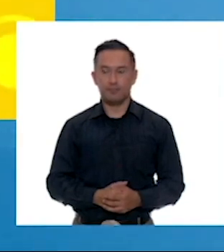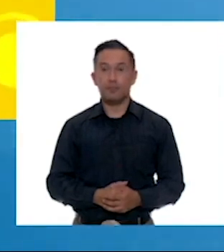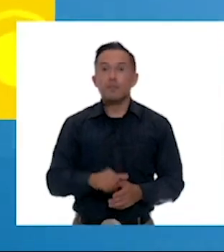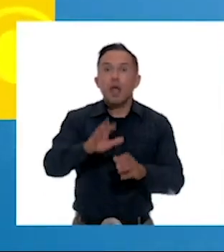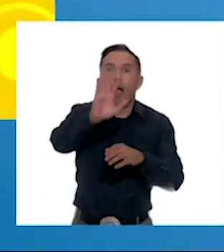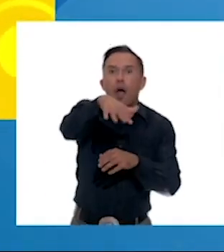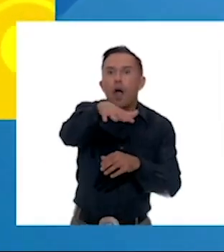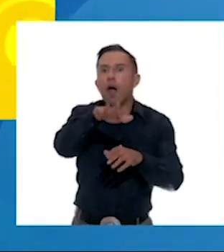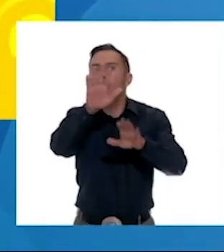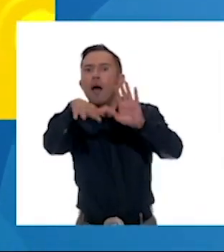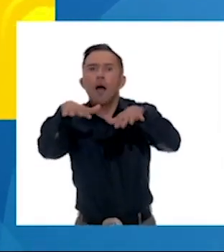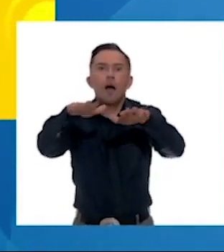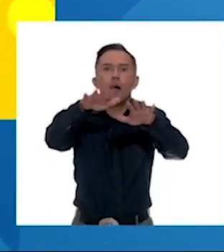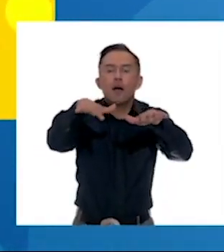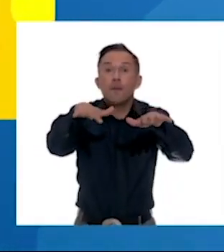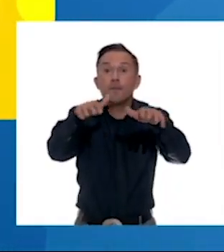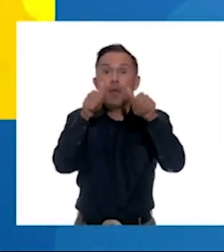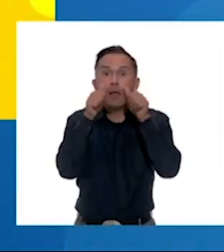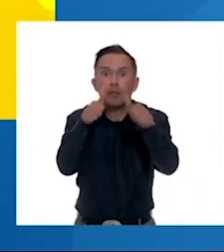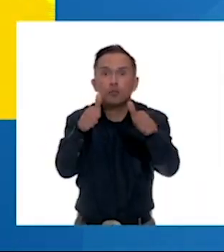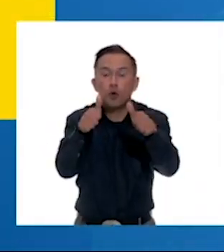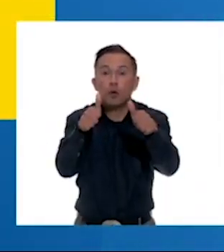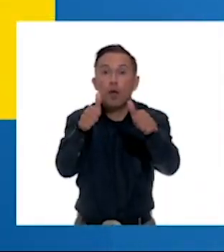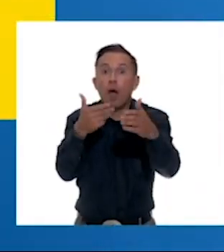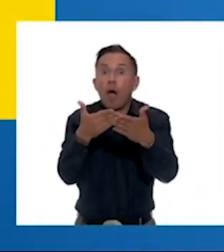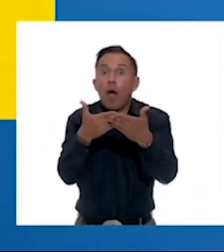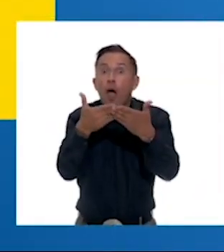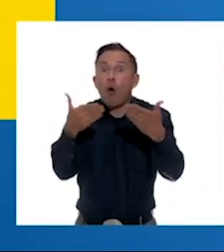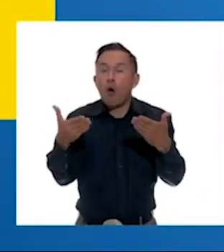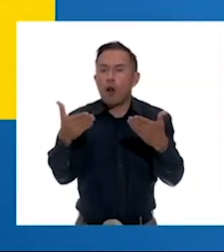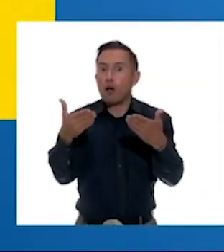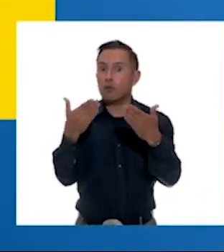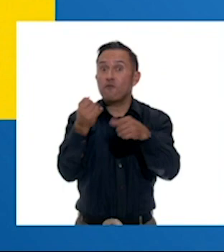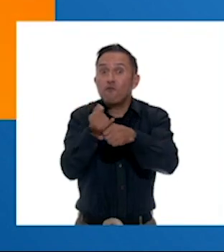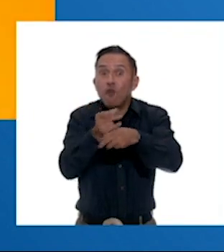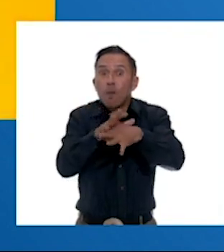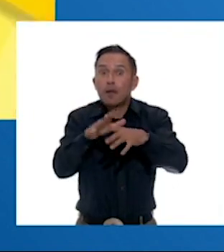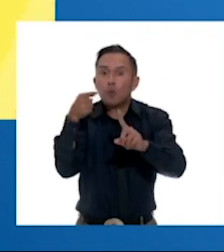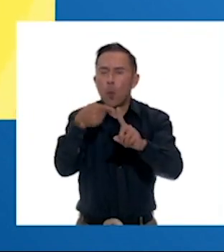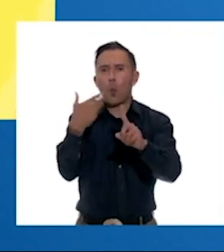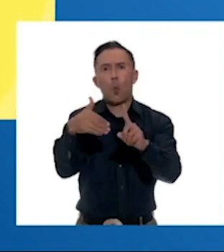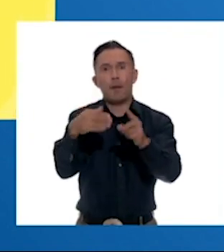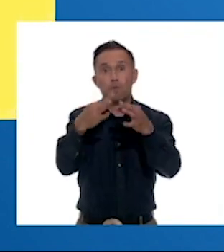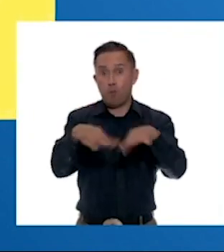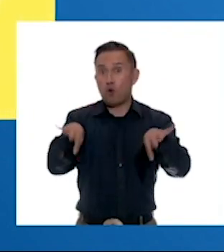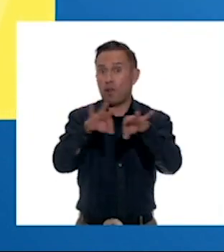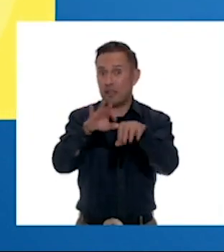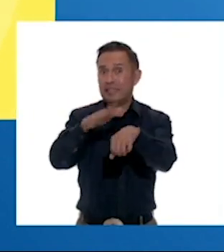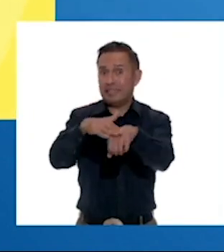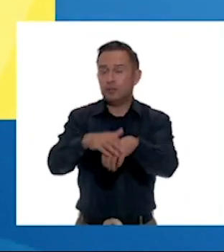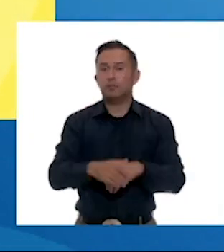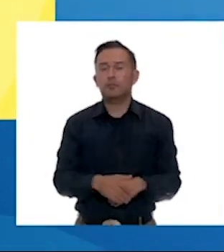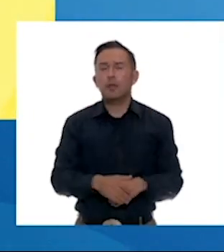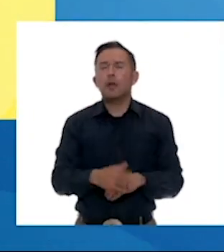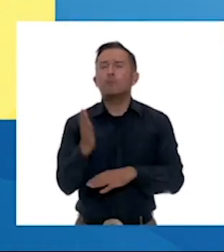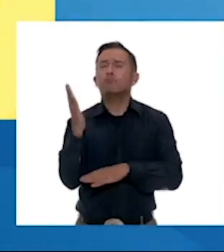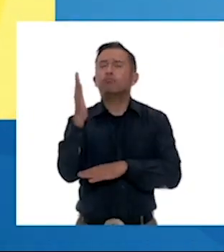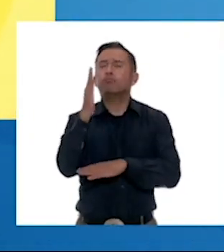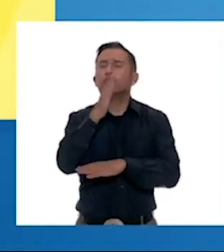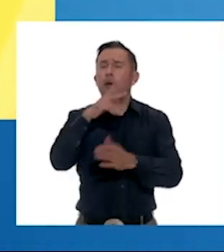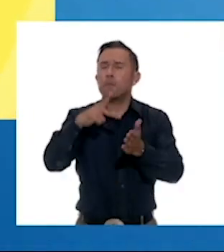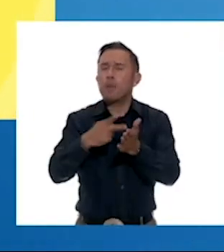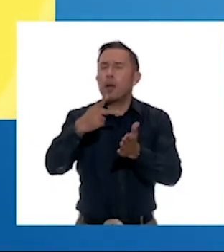¡Atención! ¡Atención! A continuación, información importante. Lavarnos las manos varias veces al día